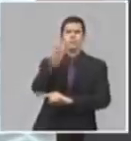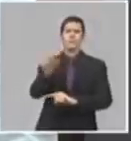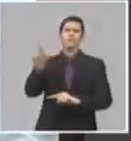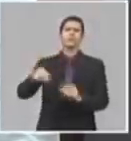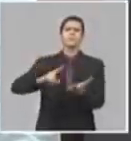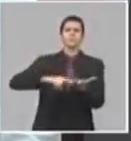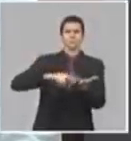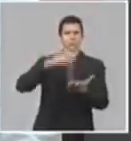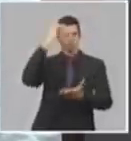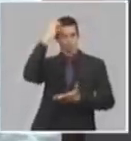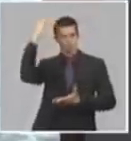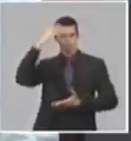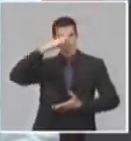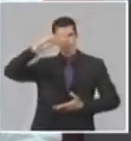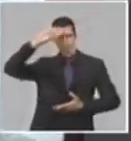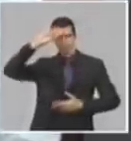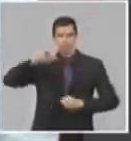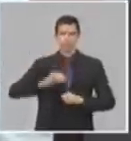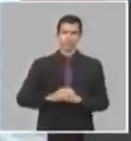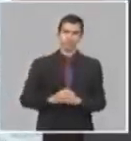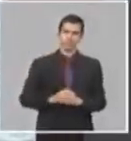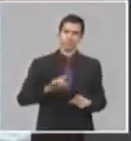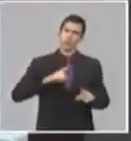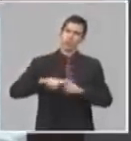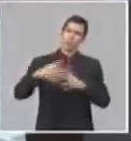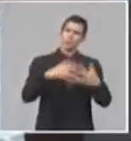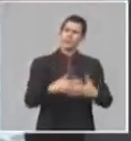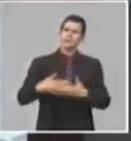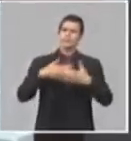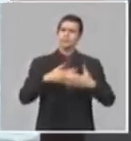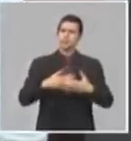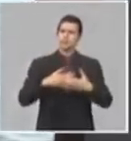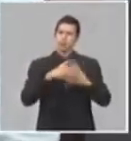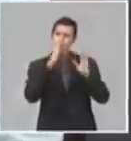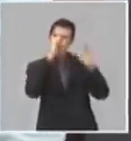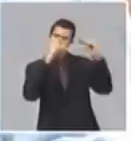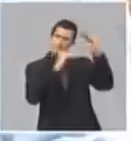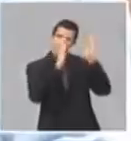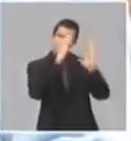la aplicación de sanciones contra empresas que mantienen negocios en Cuba,